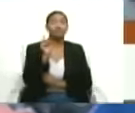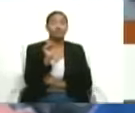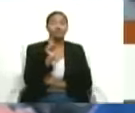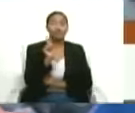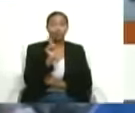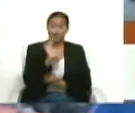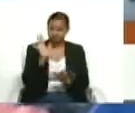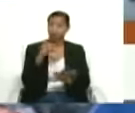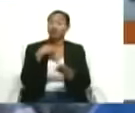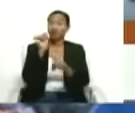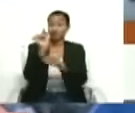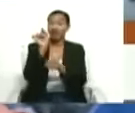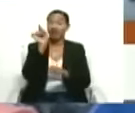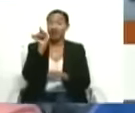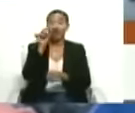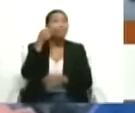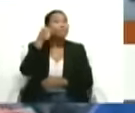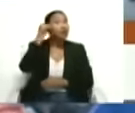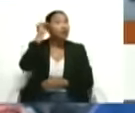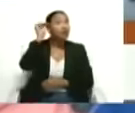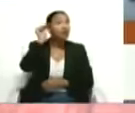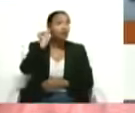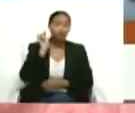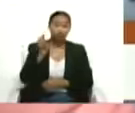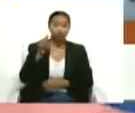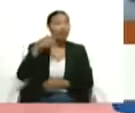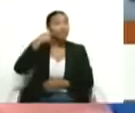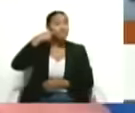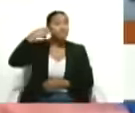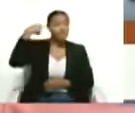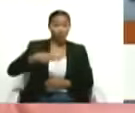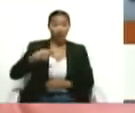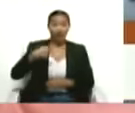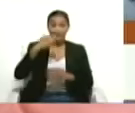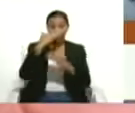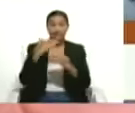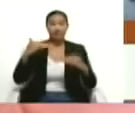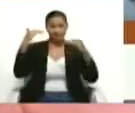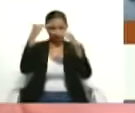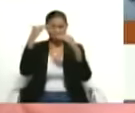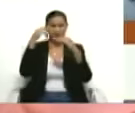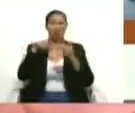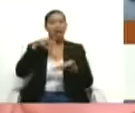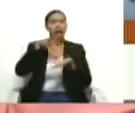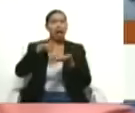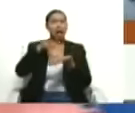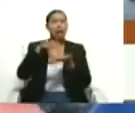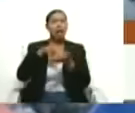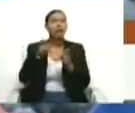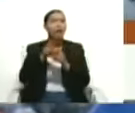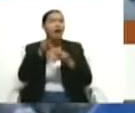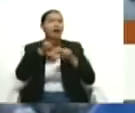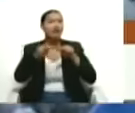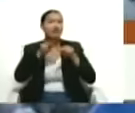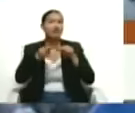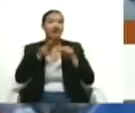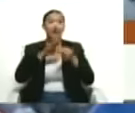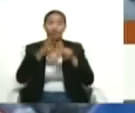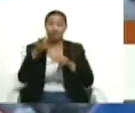mayorcita para las pataletas, y tiene razón. Pero bueno, hace pataleta. Porque es hija de la